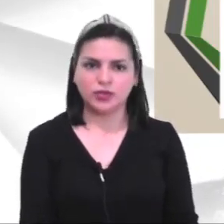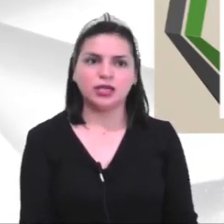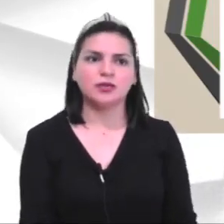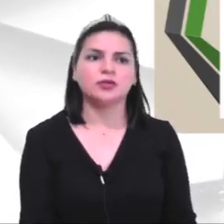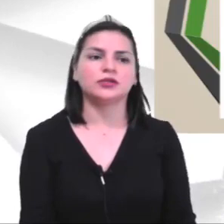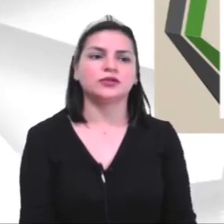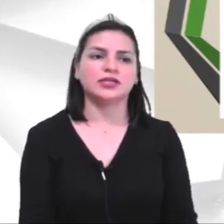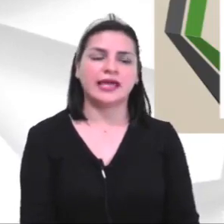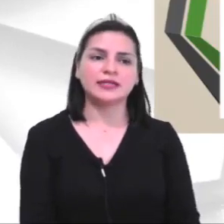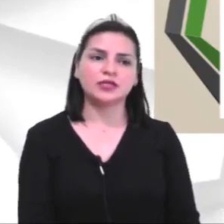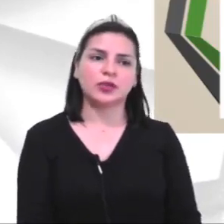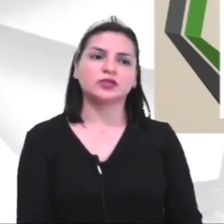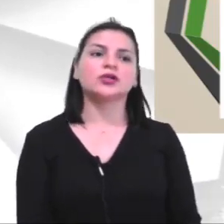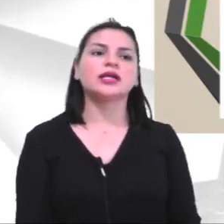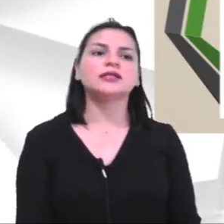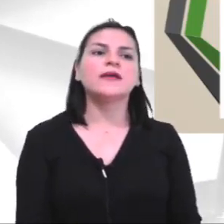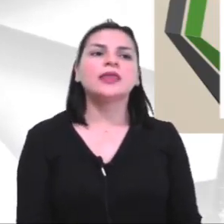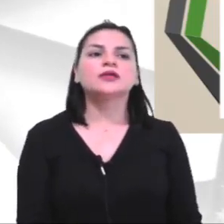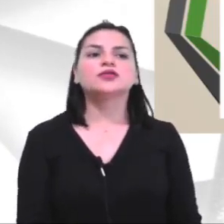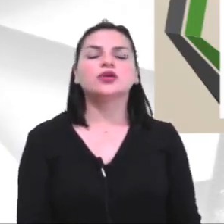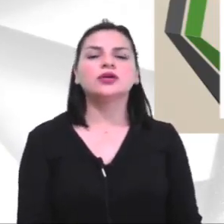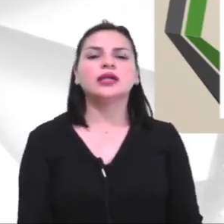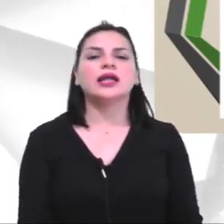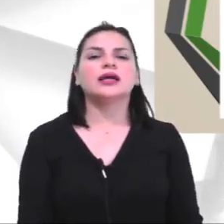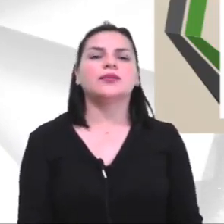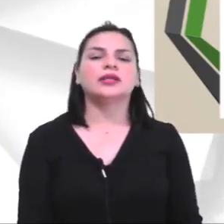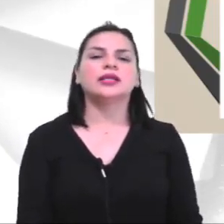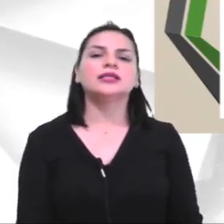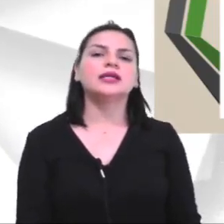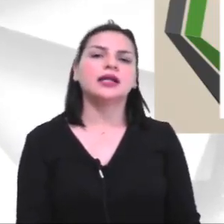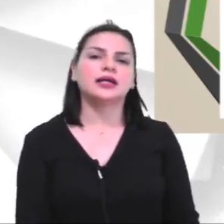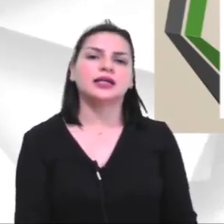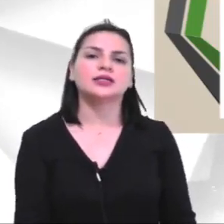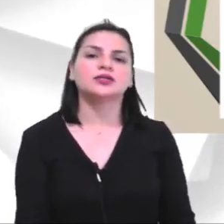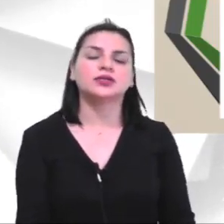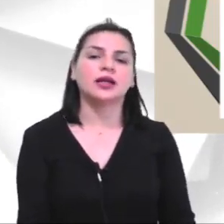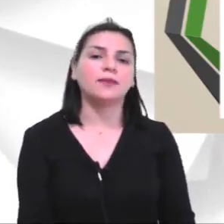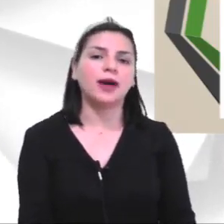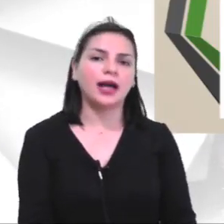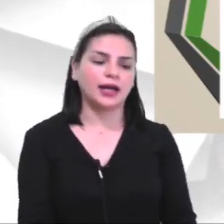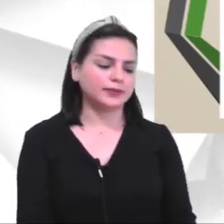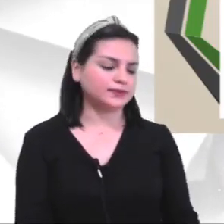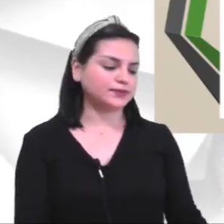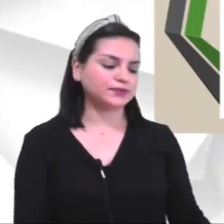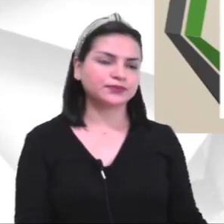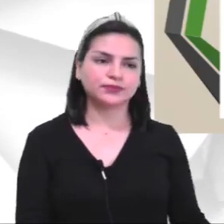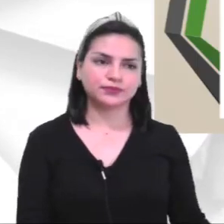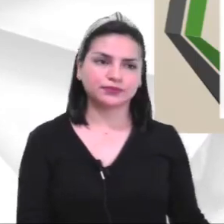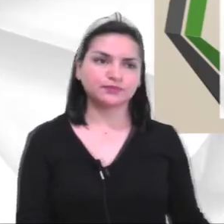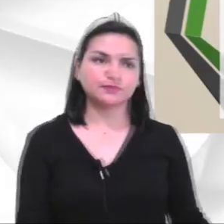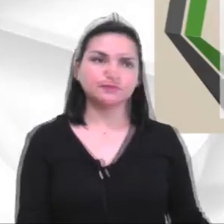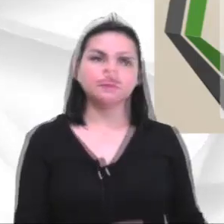salario mínimo. Entonces, estas personas son las que pertenecen a la clase social baja.